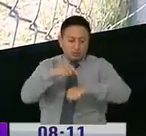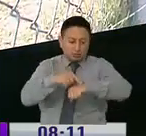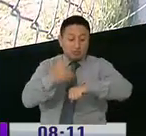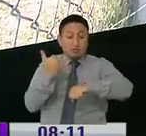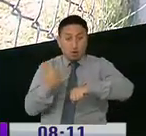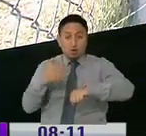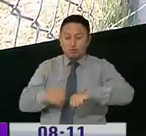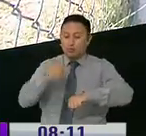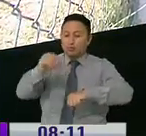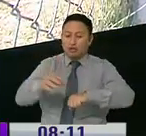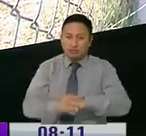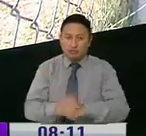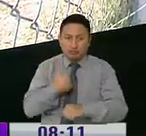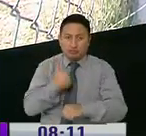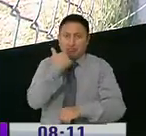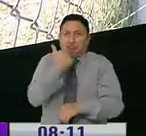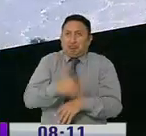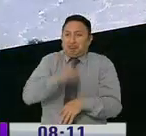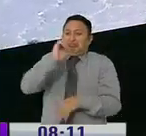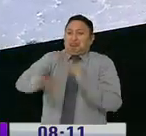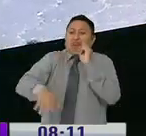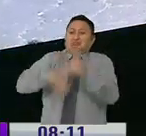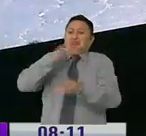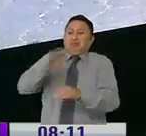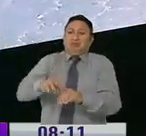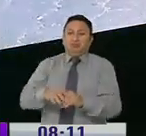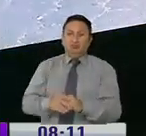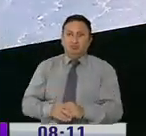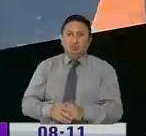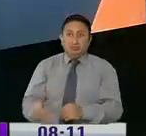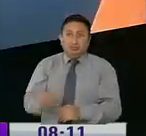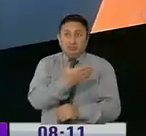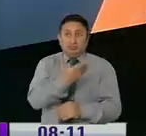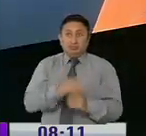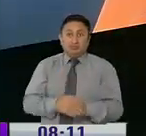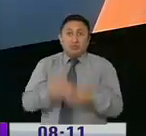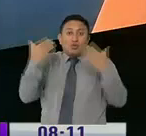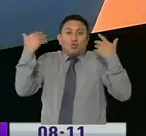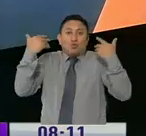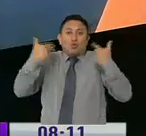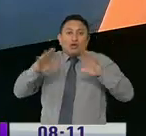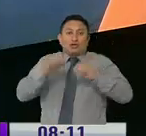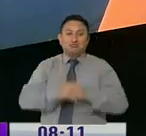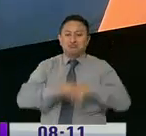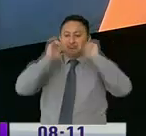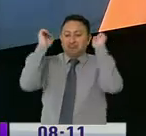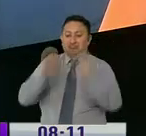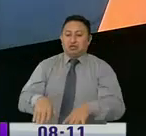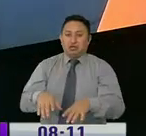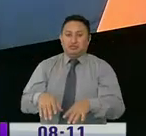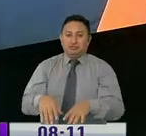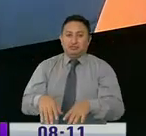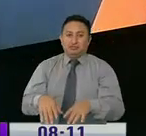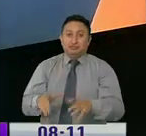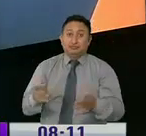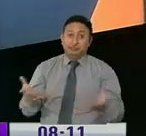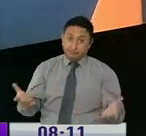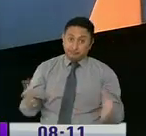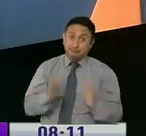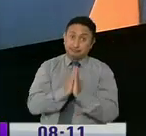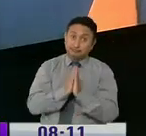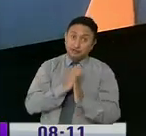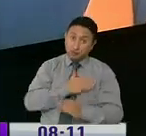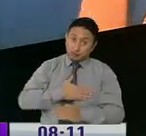zonas que nos da la gana. Vean esto, zonas donde nos da la gana. Ahí está, cualquier esquina es válido y ahí lo votamos. Seamos responsables con Quito